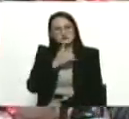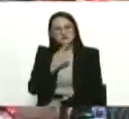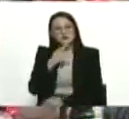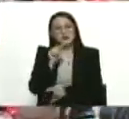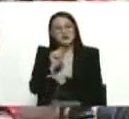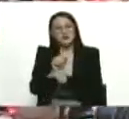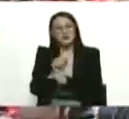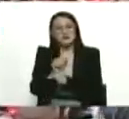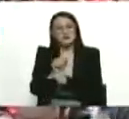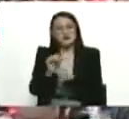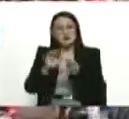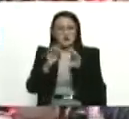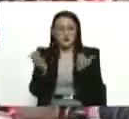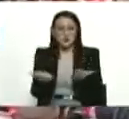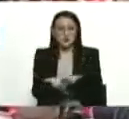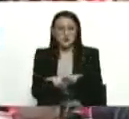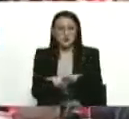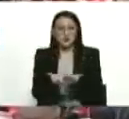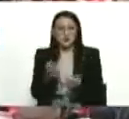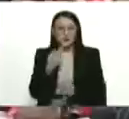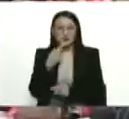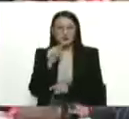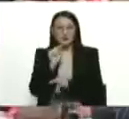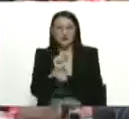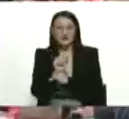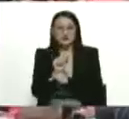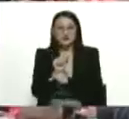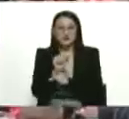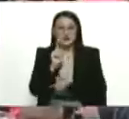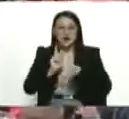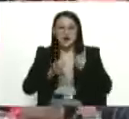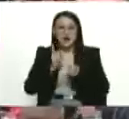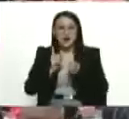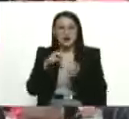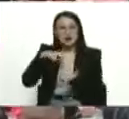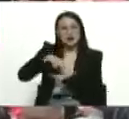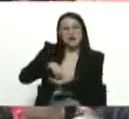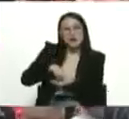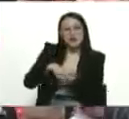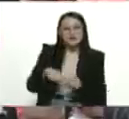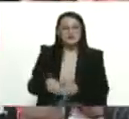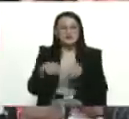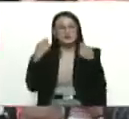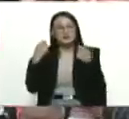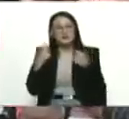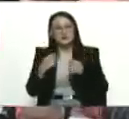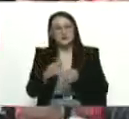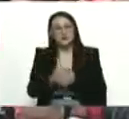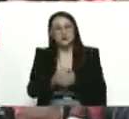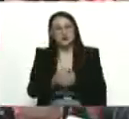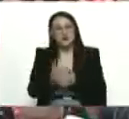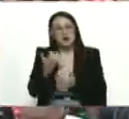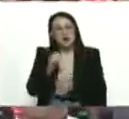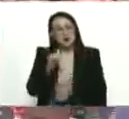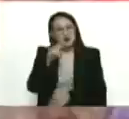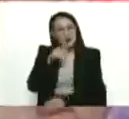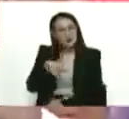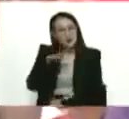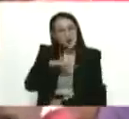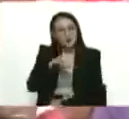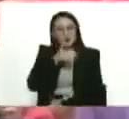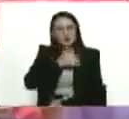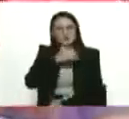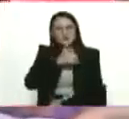decirle al mundo, para decirle a aquellos que se arrodillaron, que traicionaron, que aquí está un pueblo en